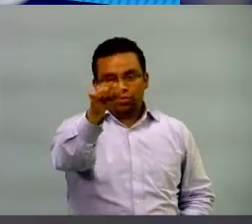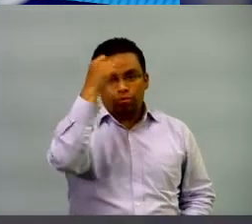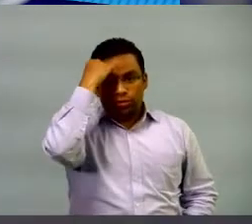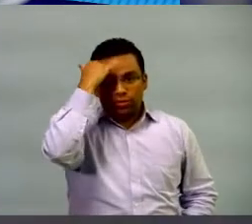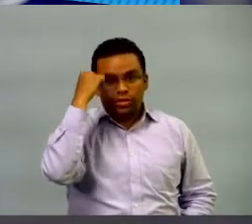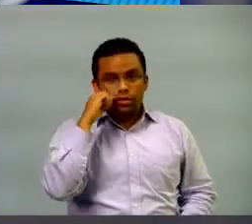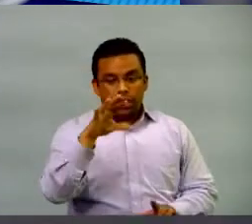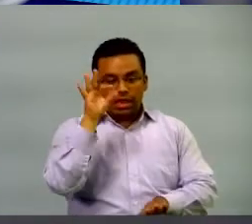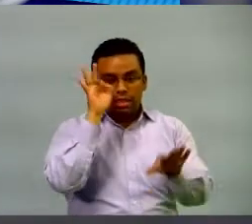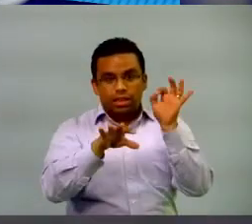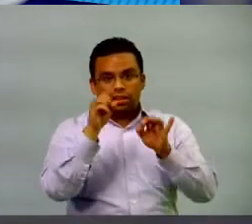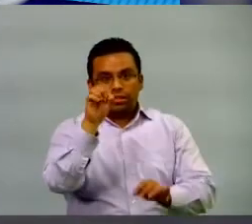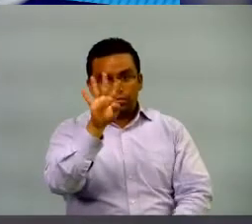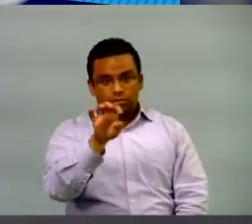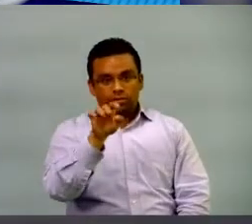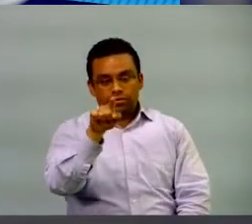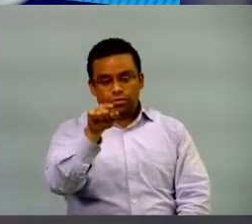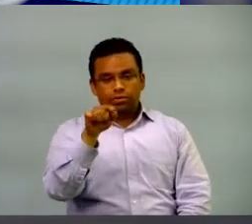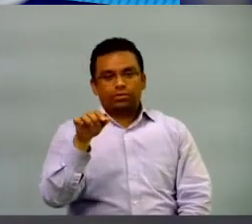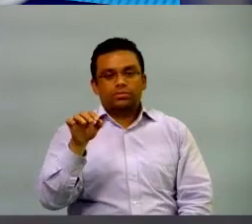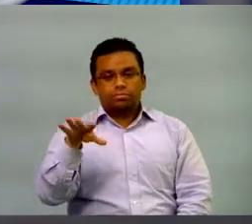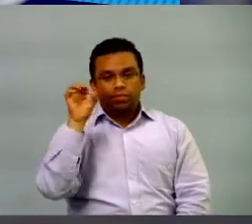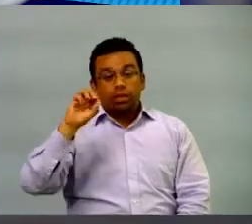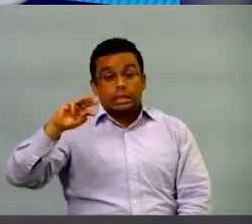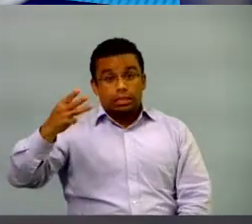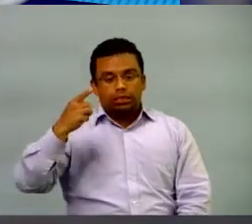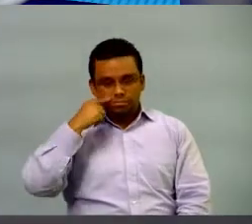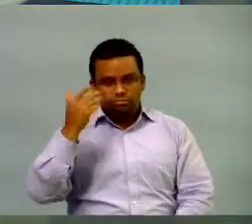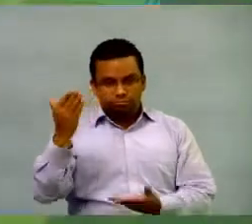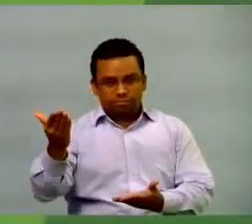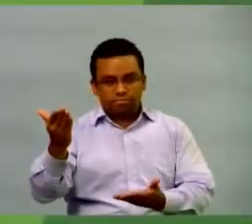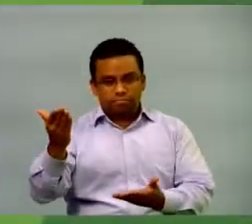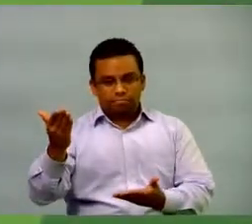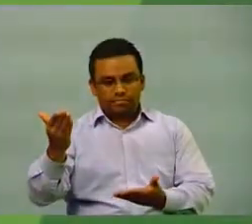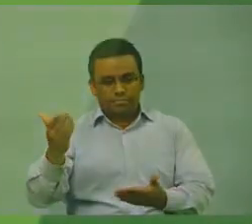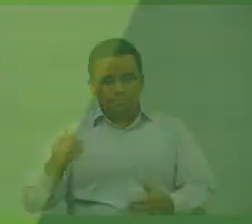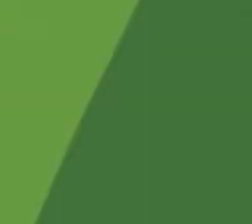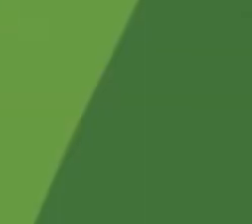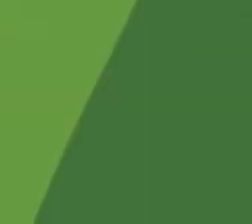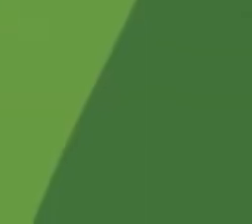queridos profes, allá en todos los rincones de Colombia. Vamos a rodarlo.